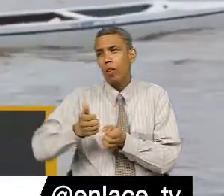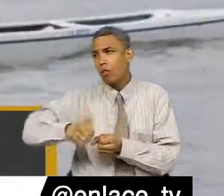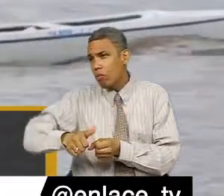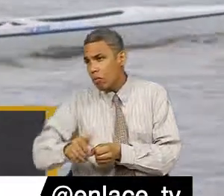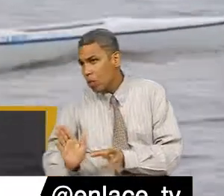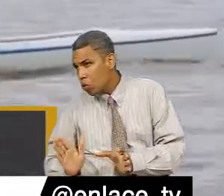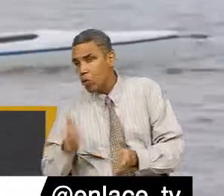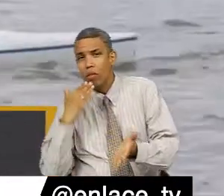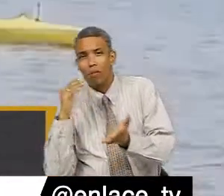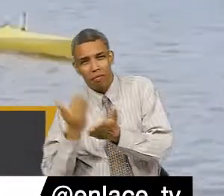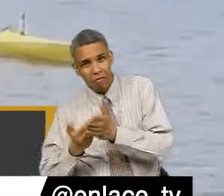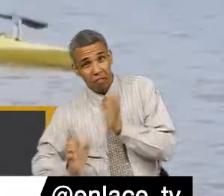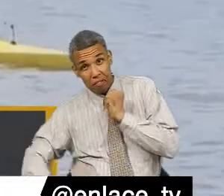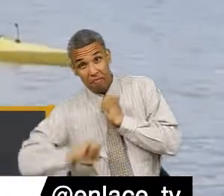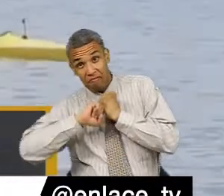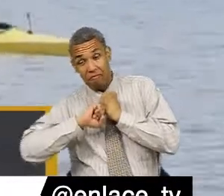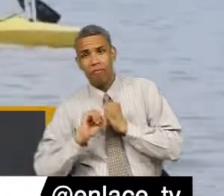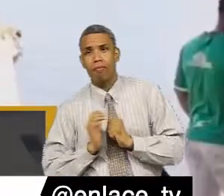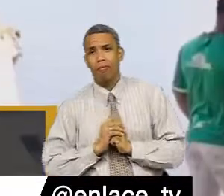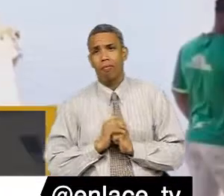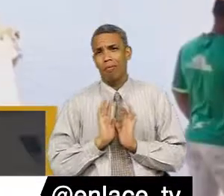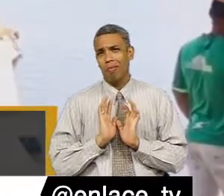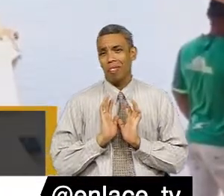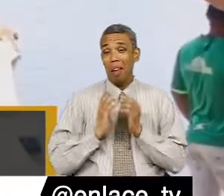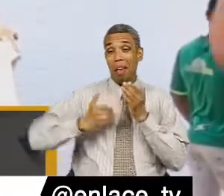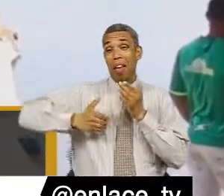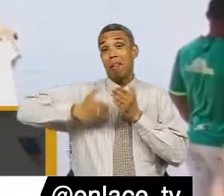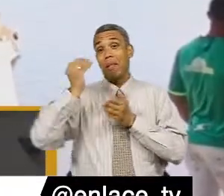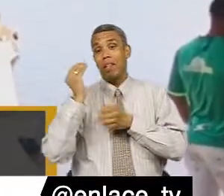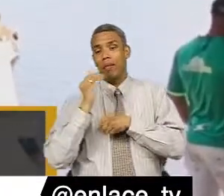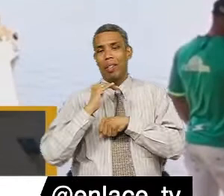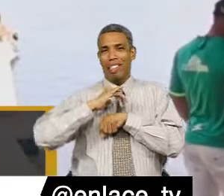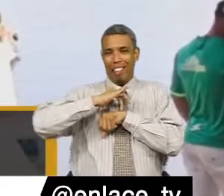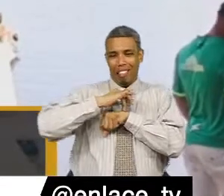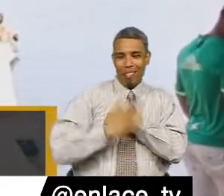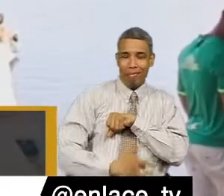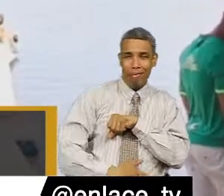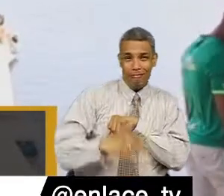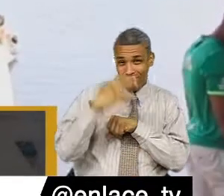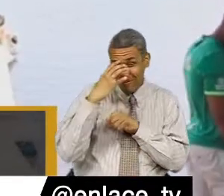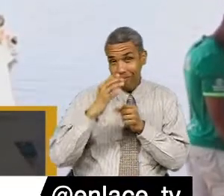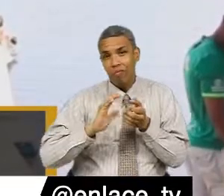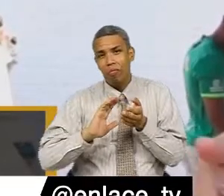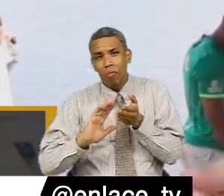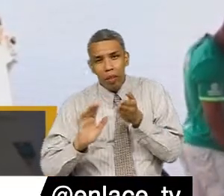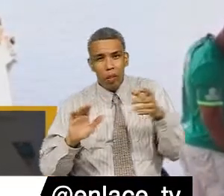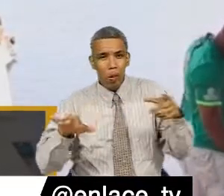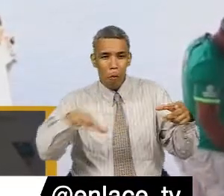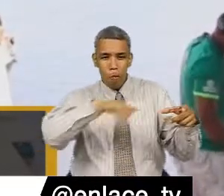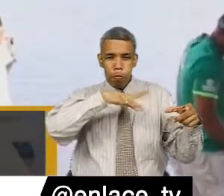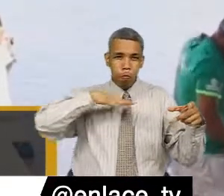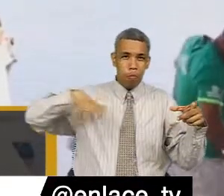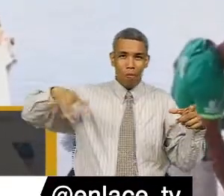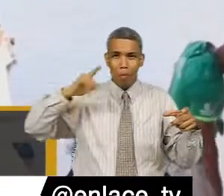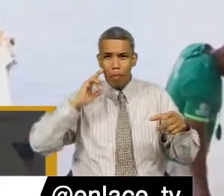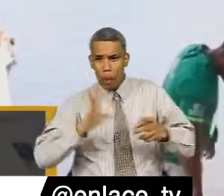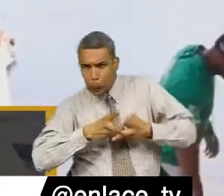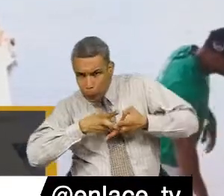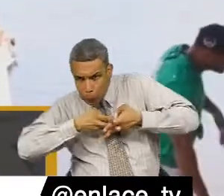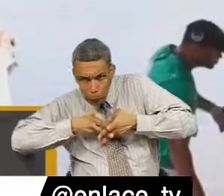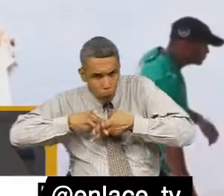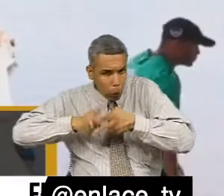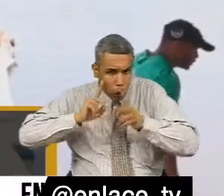acá en Santa. La jornada pues arrancamos un poquitico tarde en función de algunos ajustes técnicos de la pista, pero viene transcurriendo normalmente, hemos logrado hacer